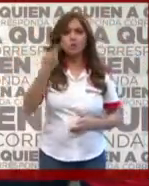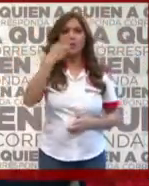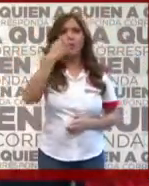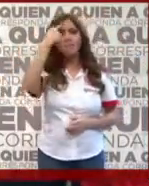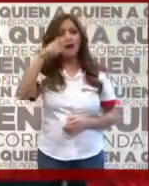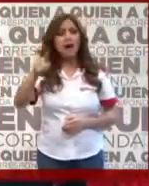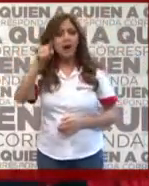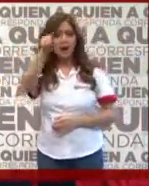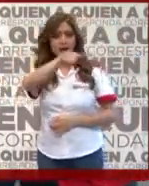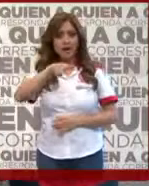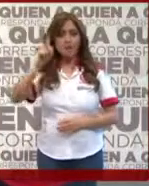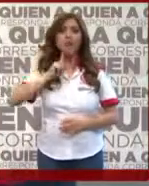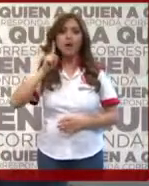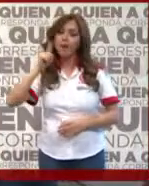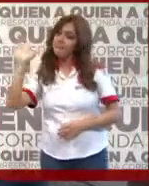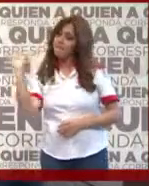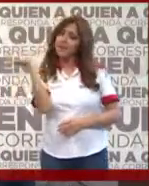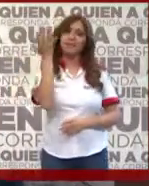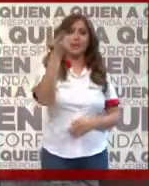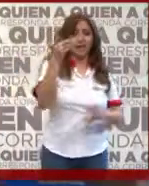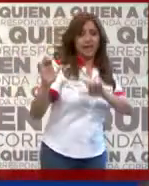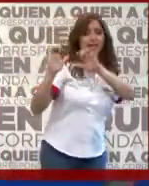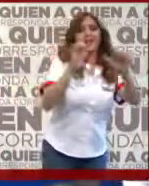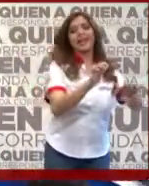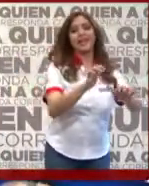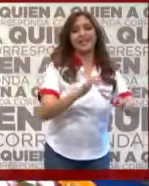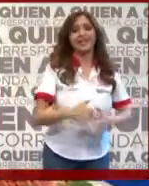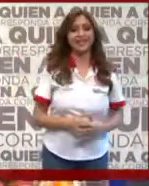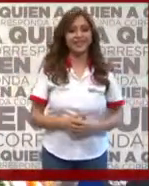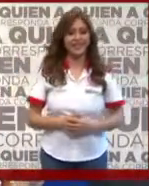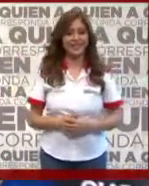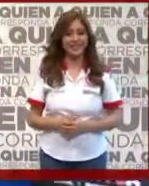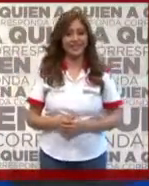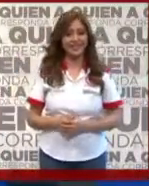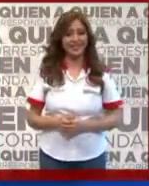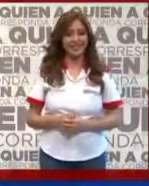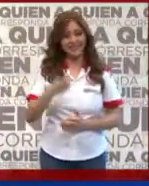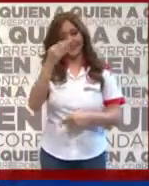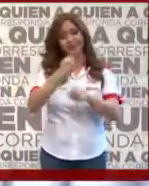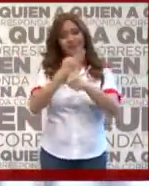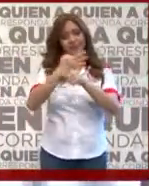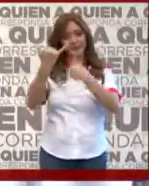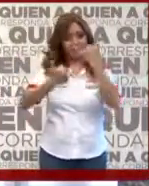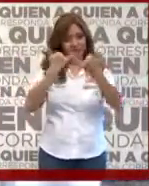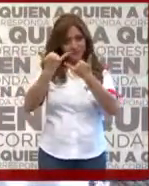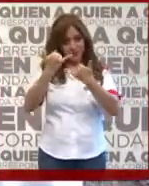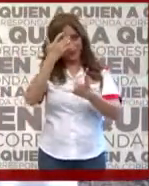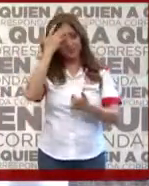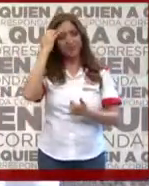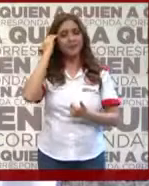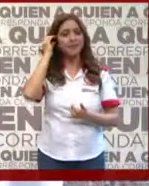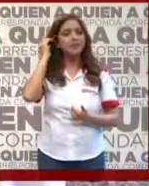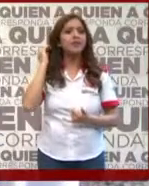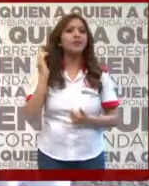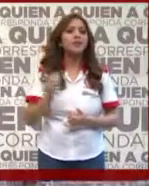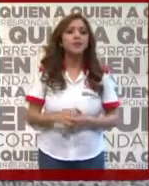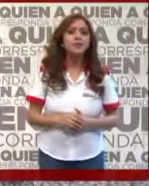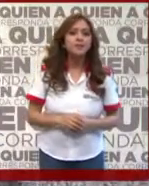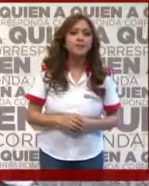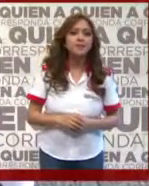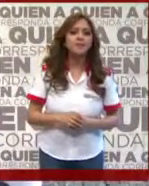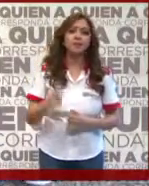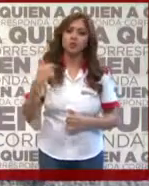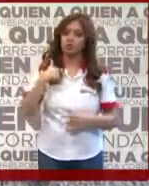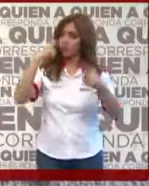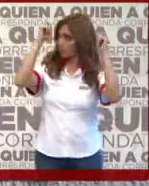meseras? Oye, fíjate, están abiertas. Están abiertas. Ahorita. Ah, repartidores. Aquí sí trabajo. Yo no me puse